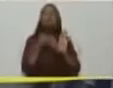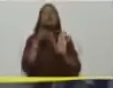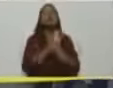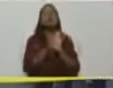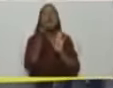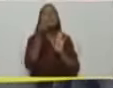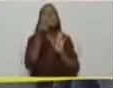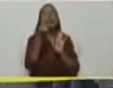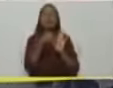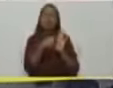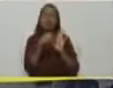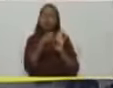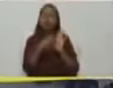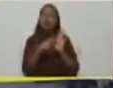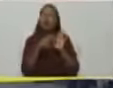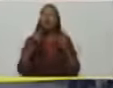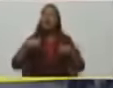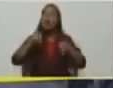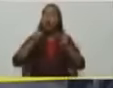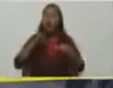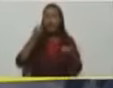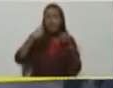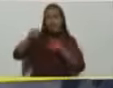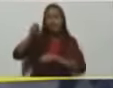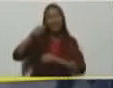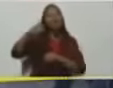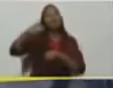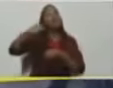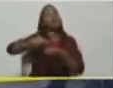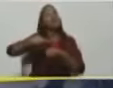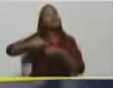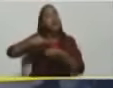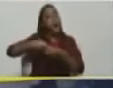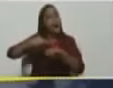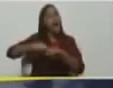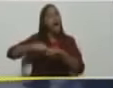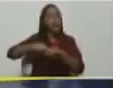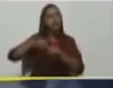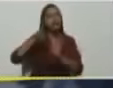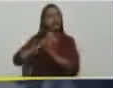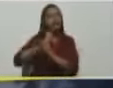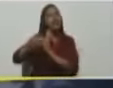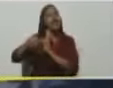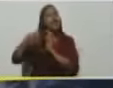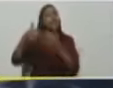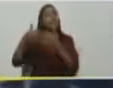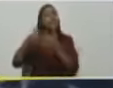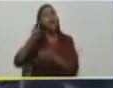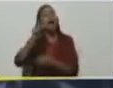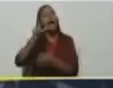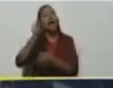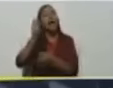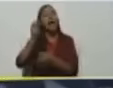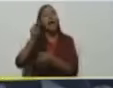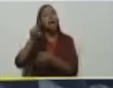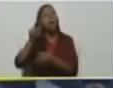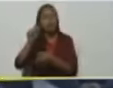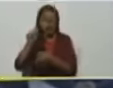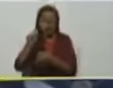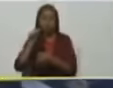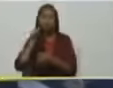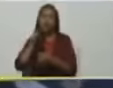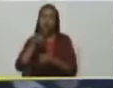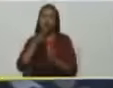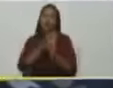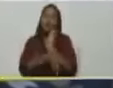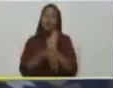los contratos de venta del gas del campo Cocuina de la plataforma del Tana, que las licenciatarias NGC Exploration